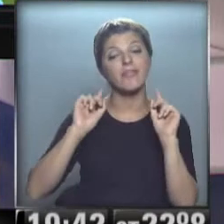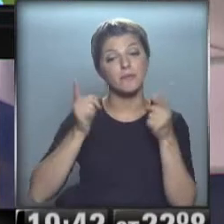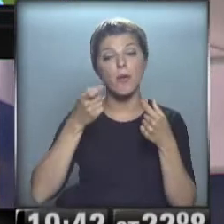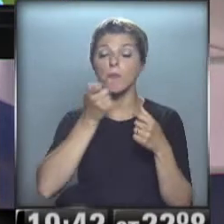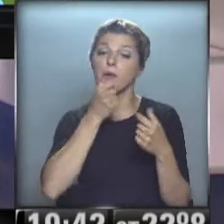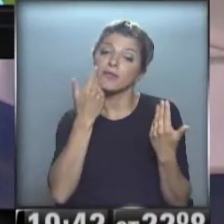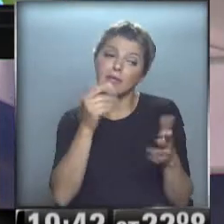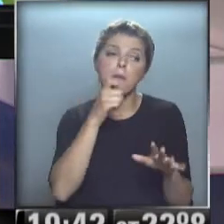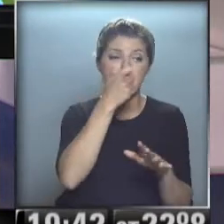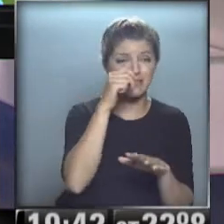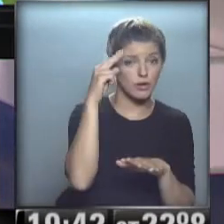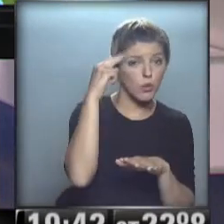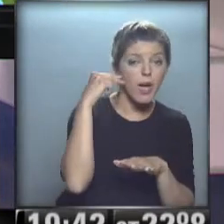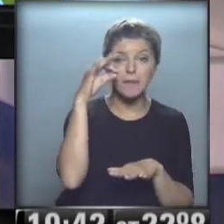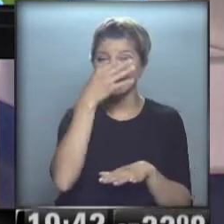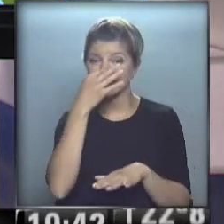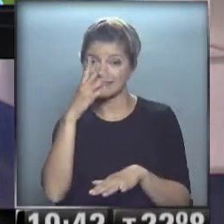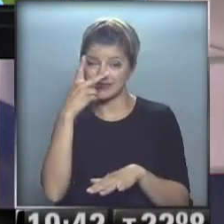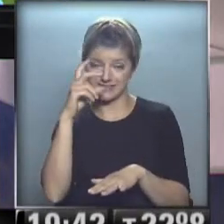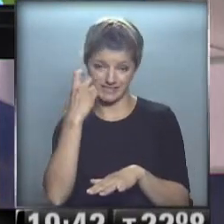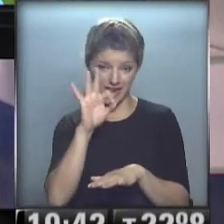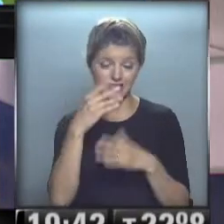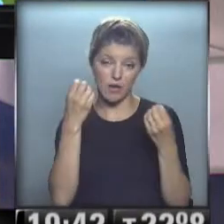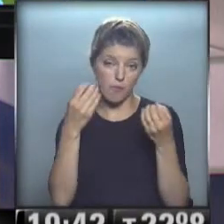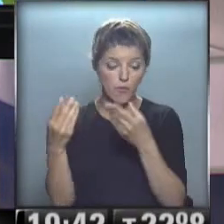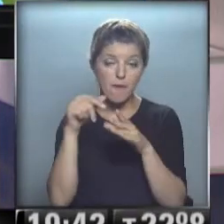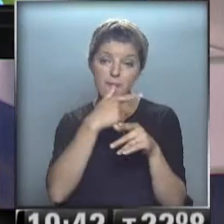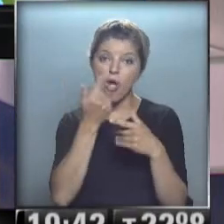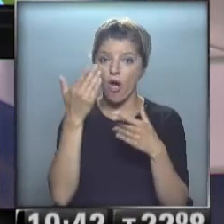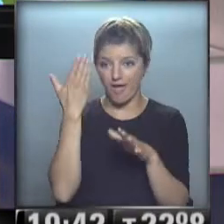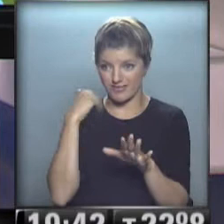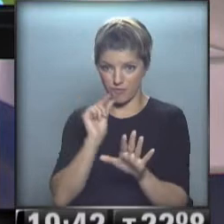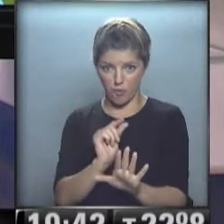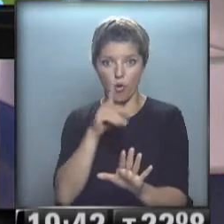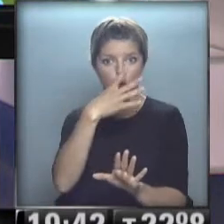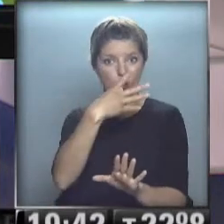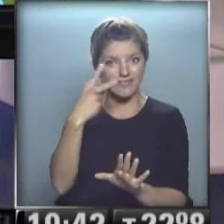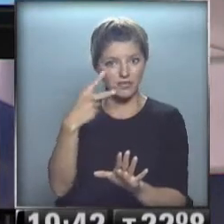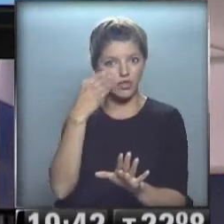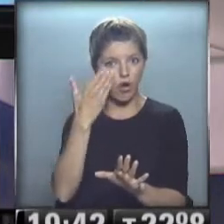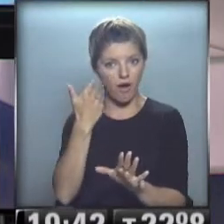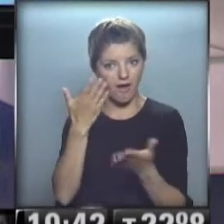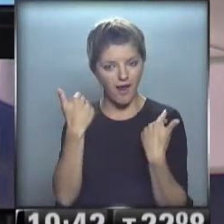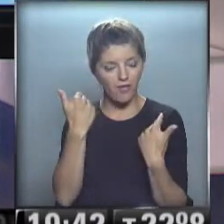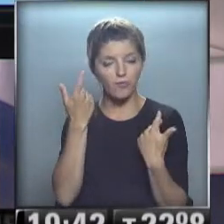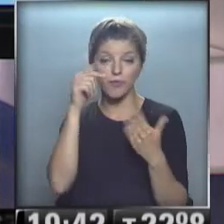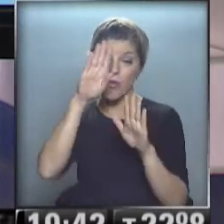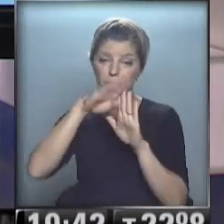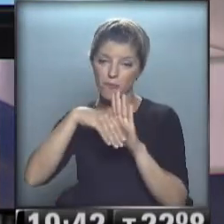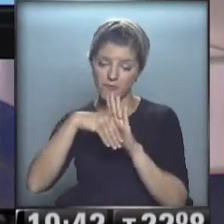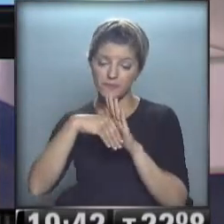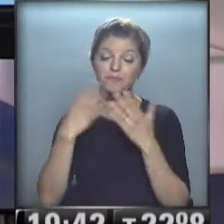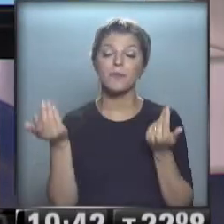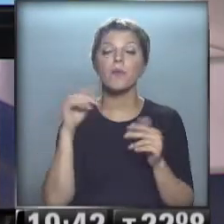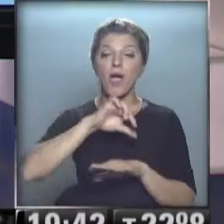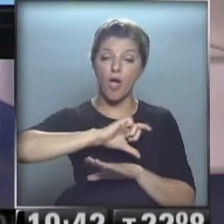bien 29, 30 grados son temperaturas altas, hay que tener en cuenta que estos últimos días las máximas alcanzaron los 42 grados. Allí también desciende levemente la temperatura